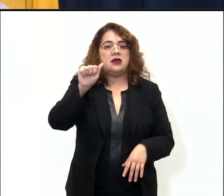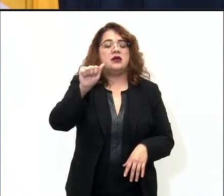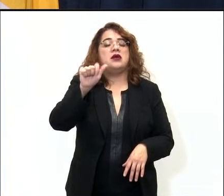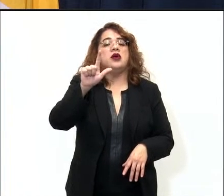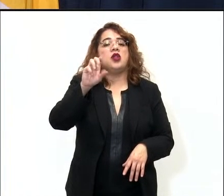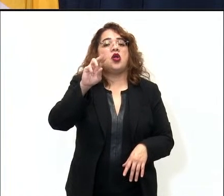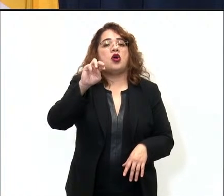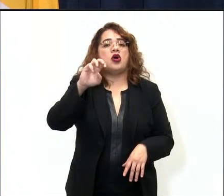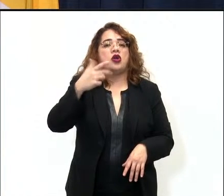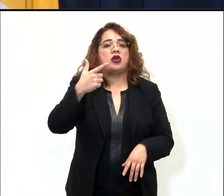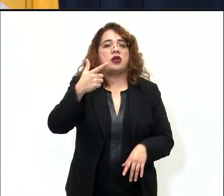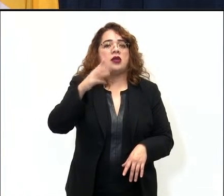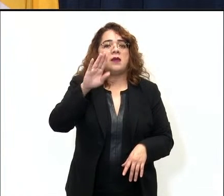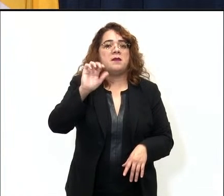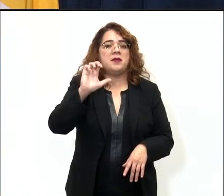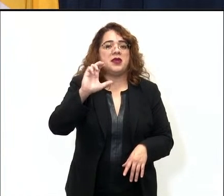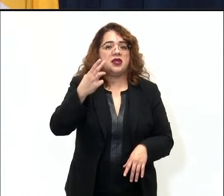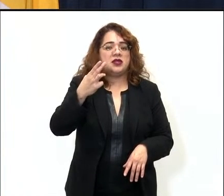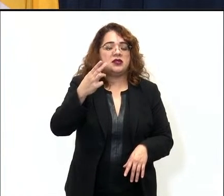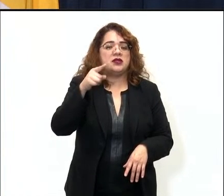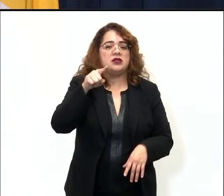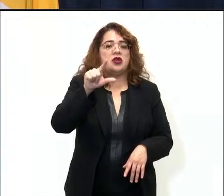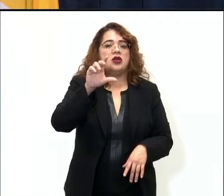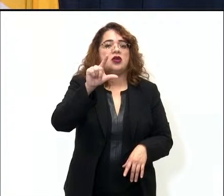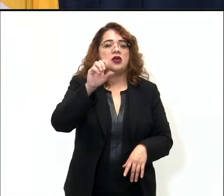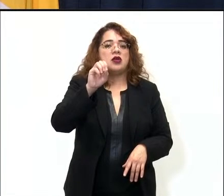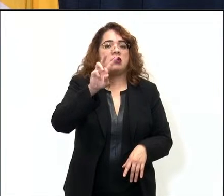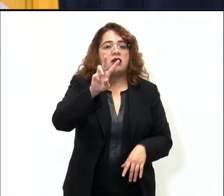covid19vaccine@longbeach.gov. Voy a deletrear eso, es